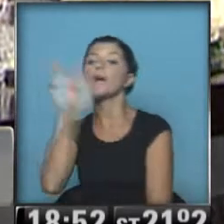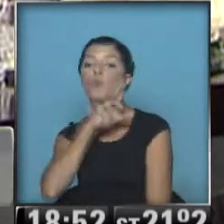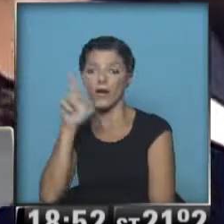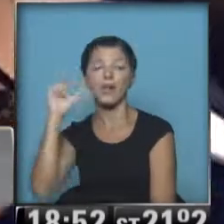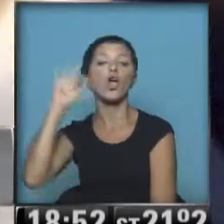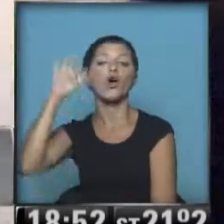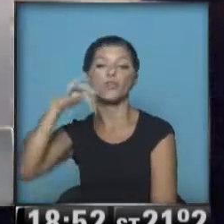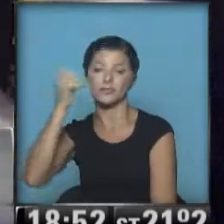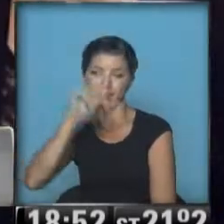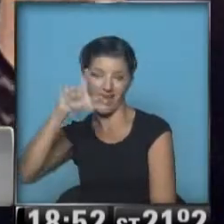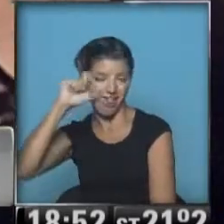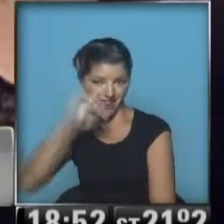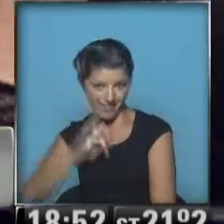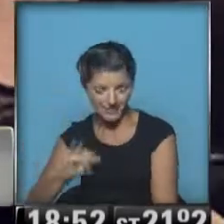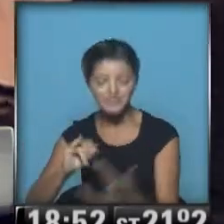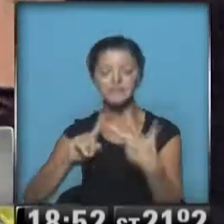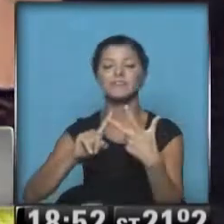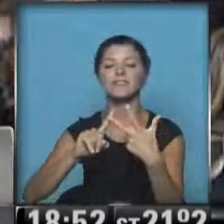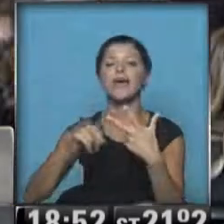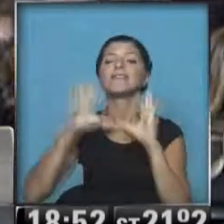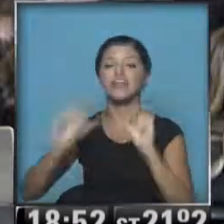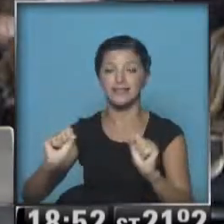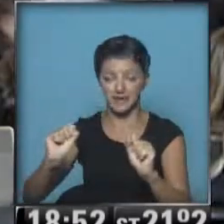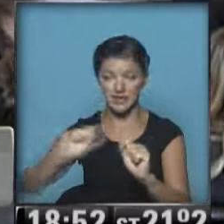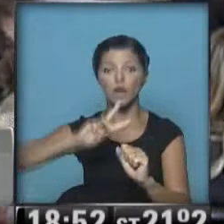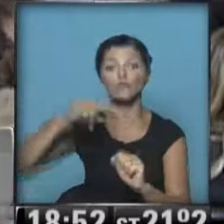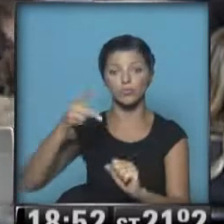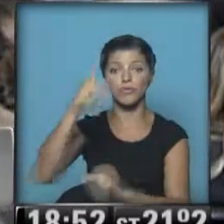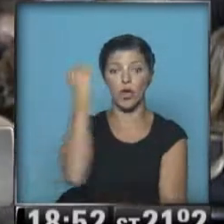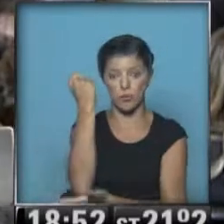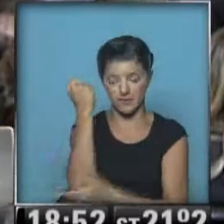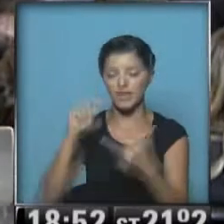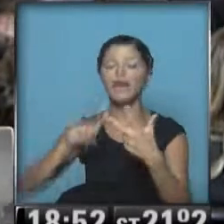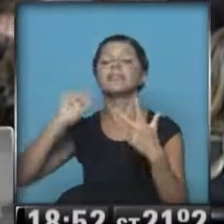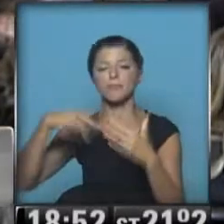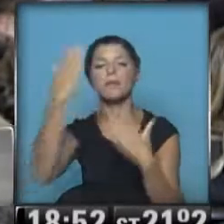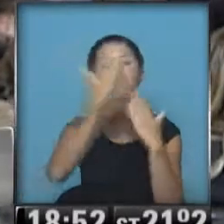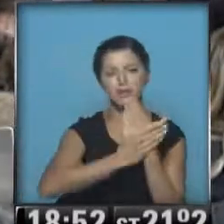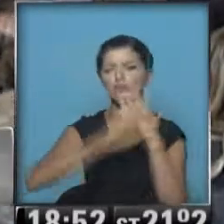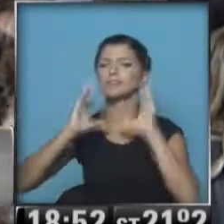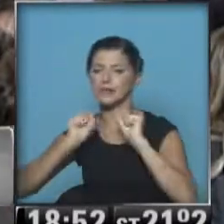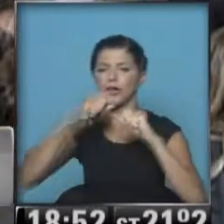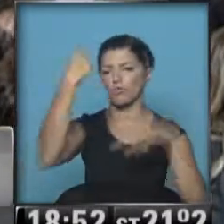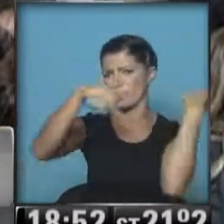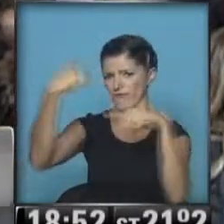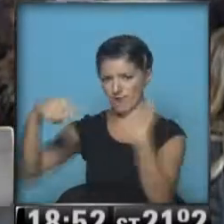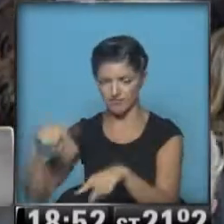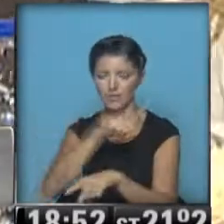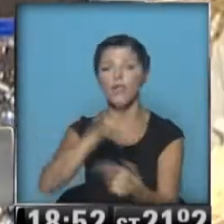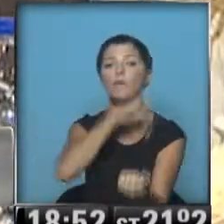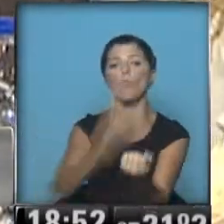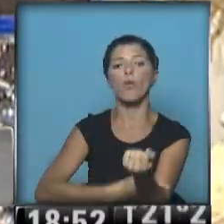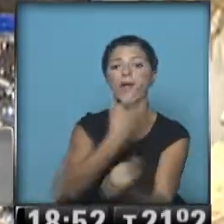González, subsecretaria de Coordinación Económica y Mejora de la Competitividad, así como también ministros y secretarios del Poder Ejecutivo